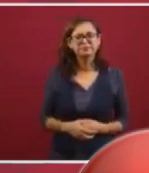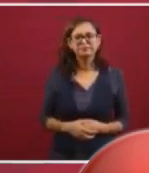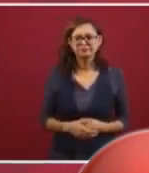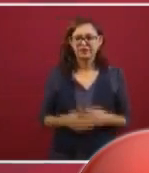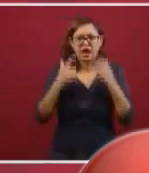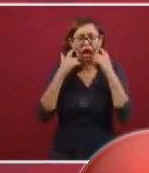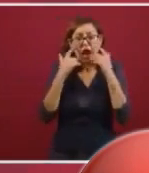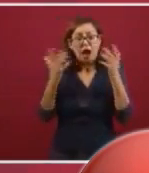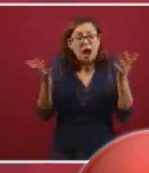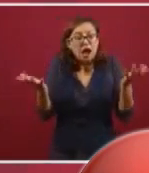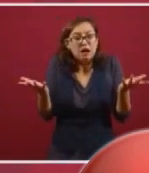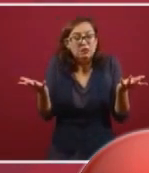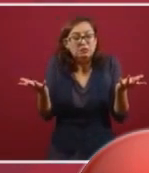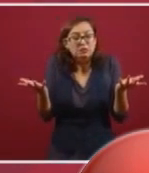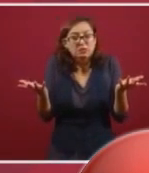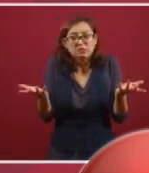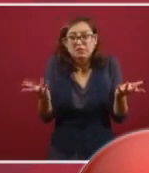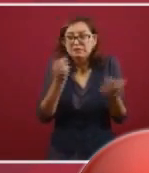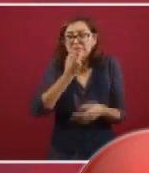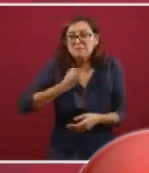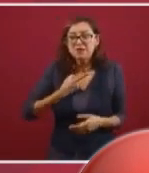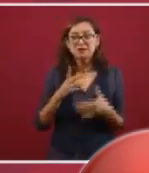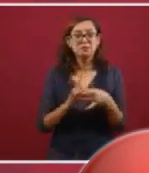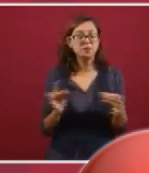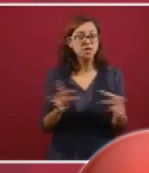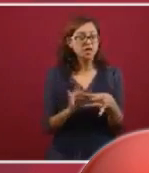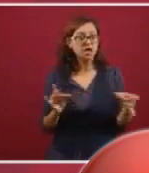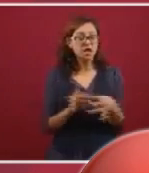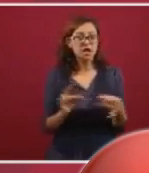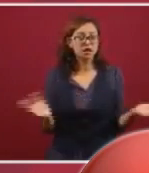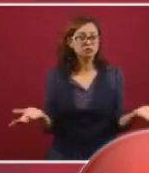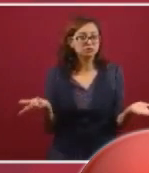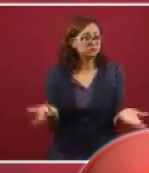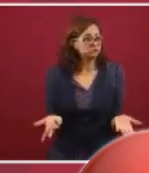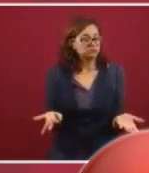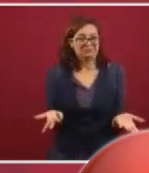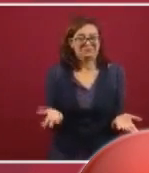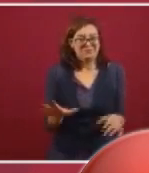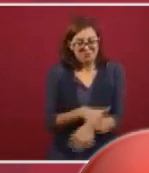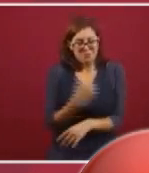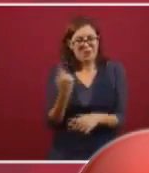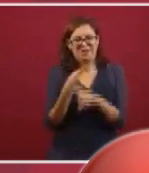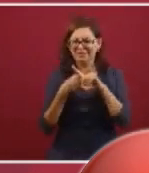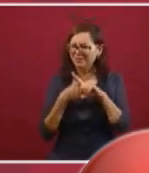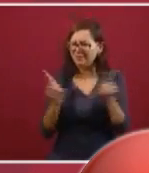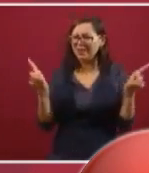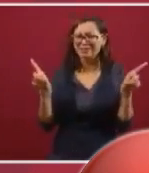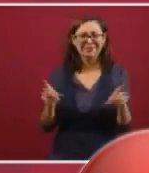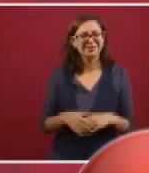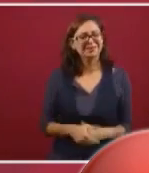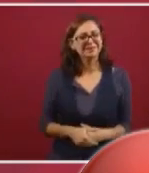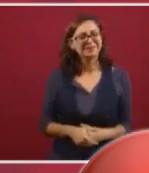A ver, que me expliquen por qué tiene que ser distinto.